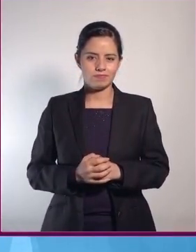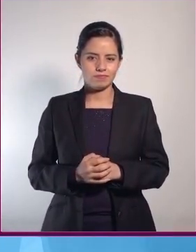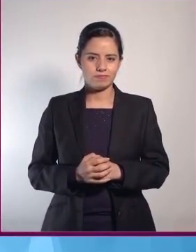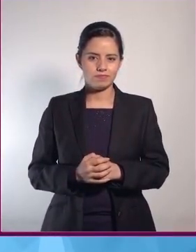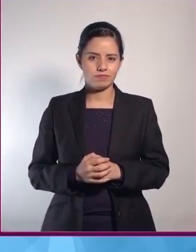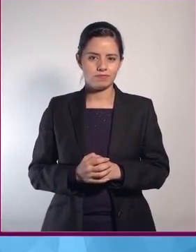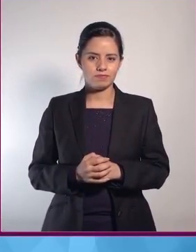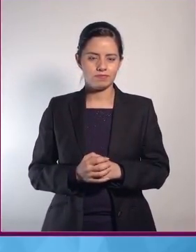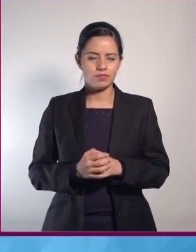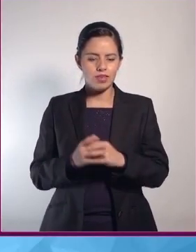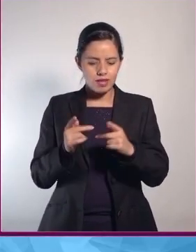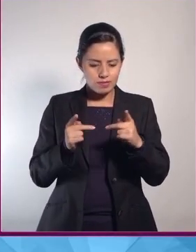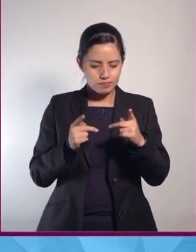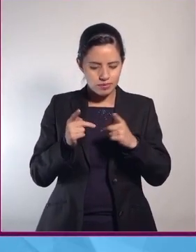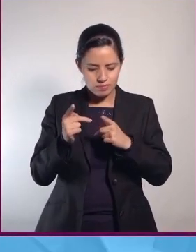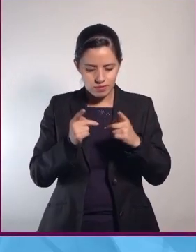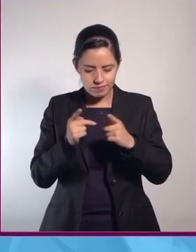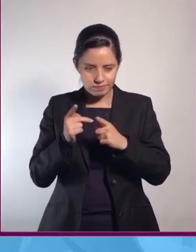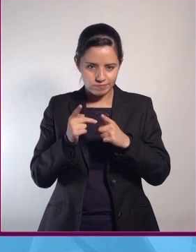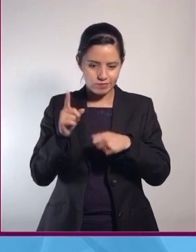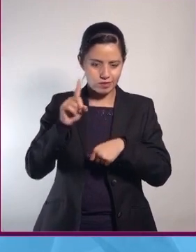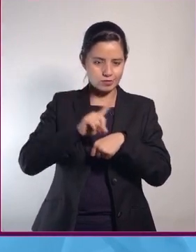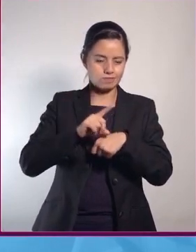Es hora de prepararse para el día.